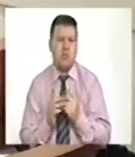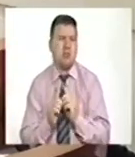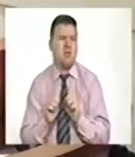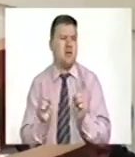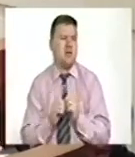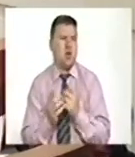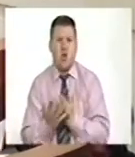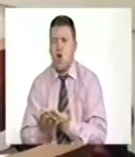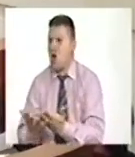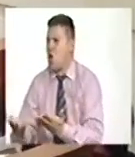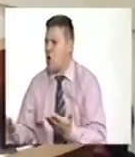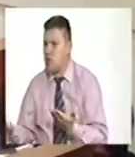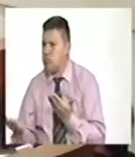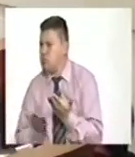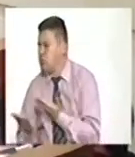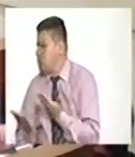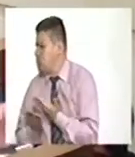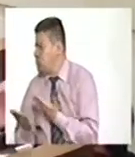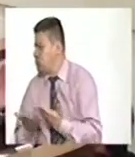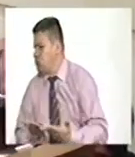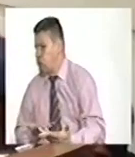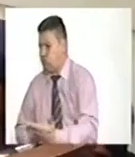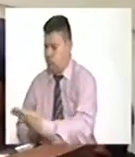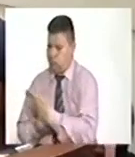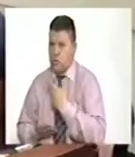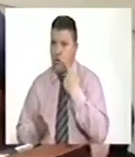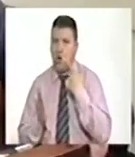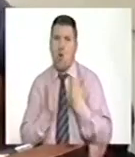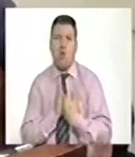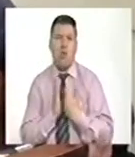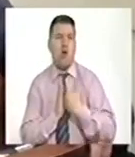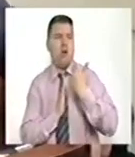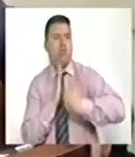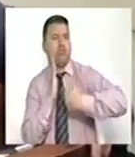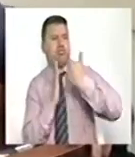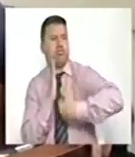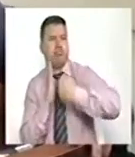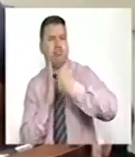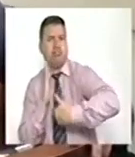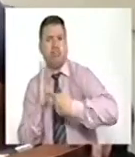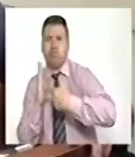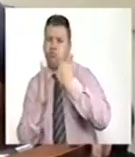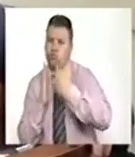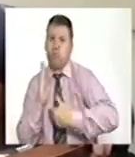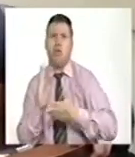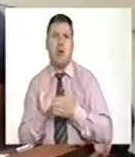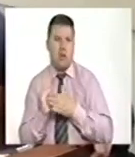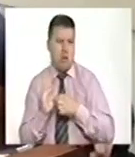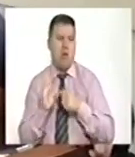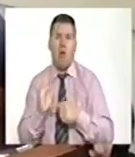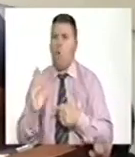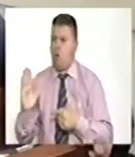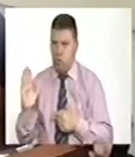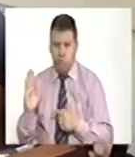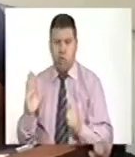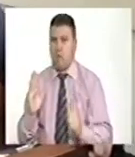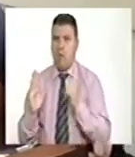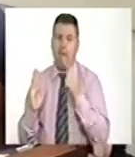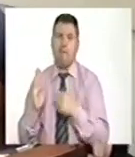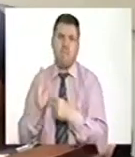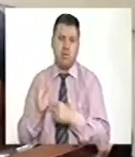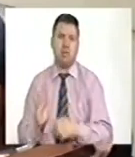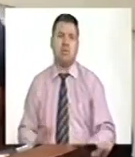diferentes elementos, como pruebas documentales, donde también fue pertinente por primera